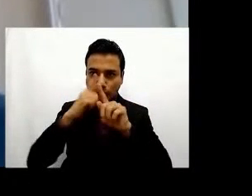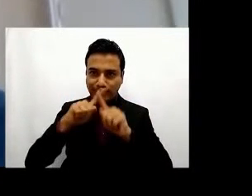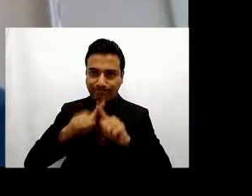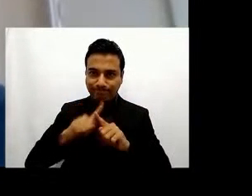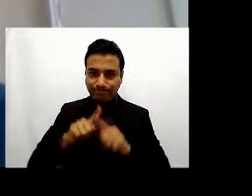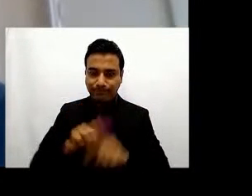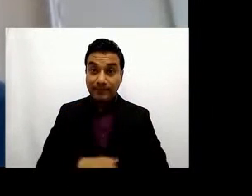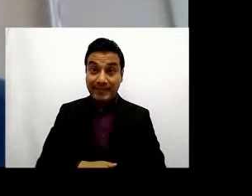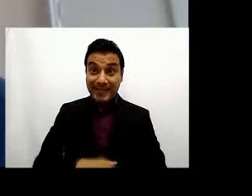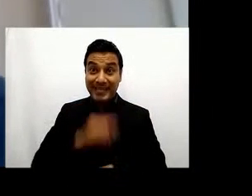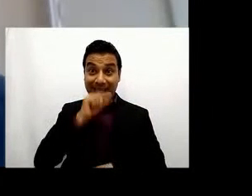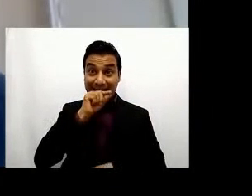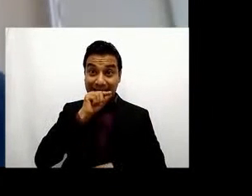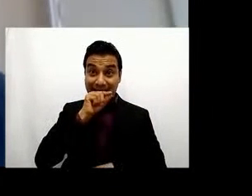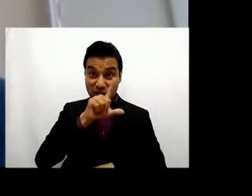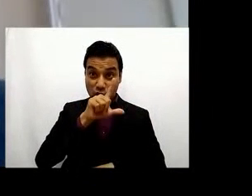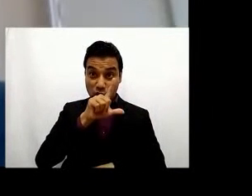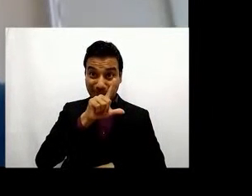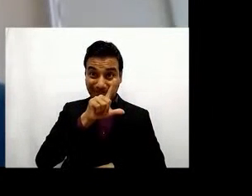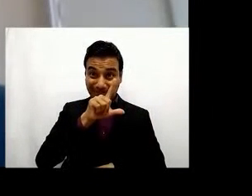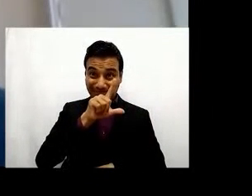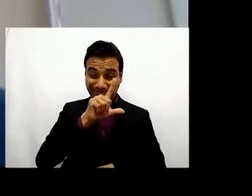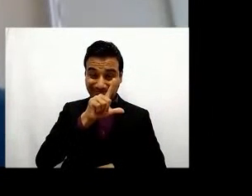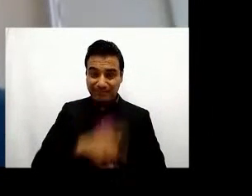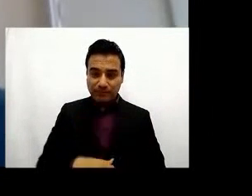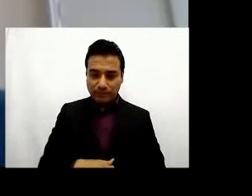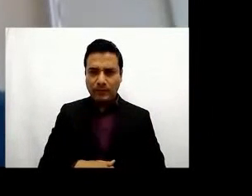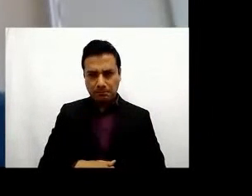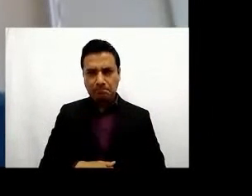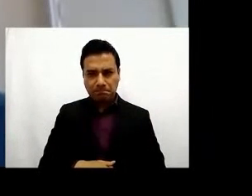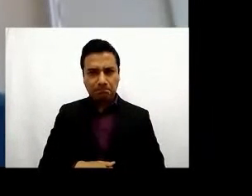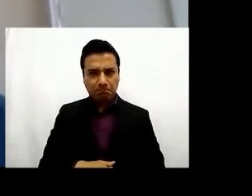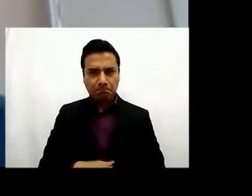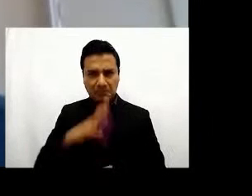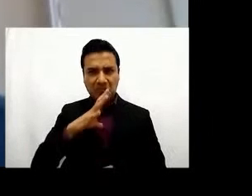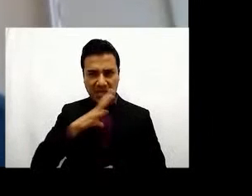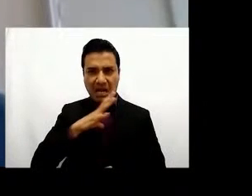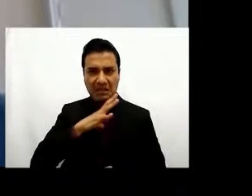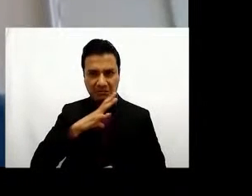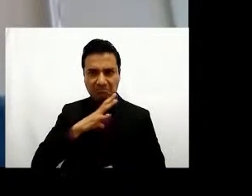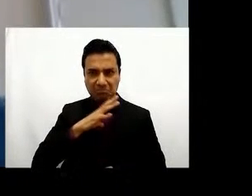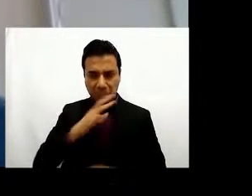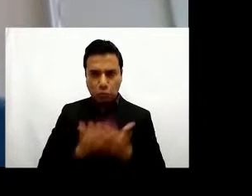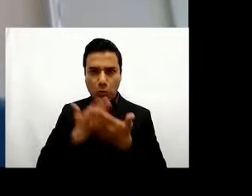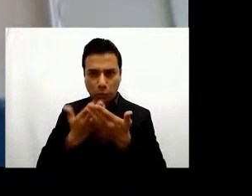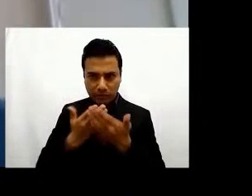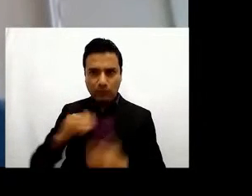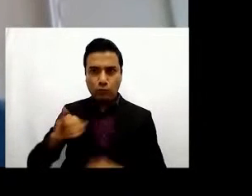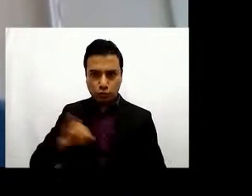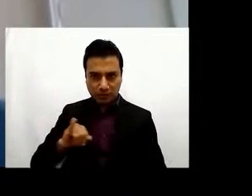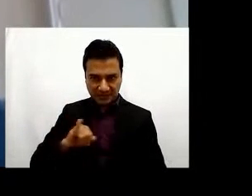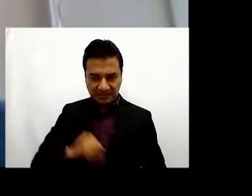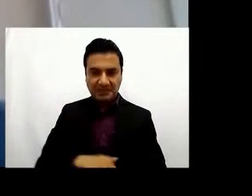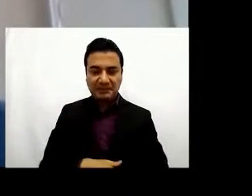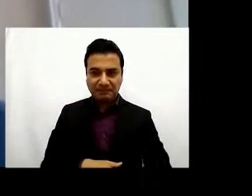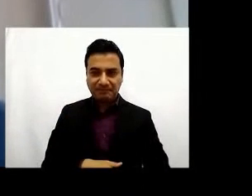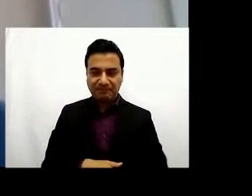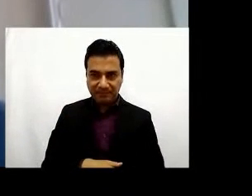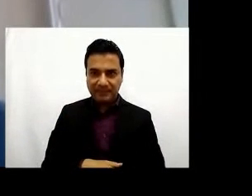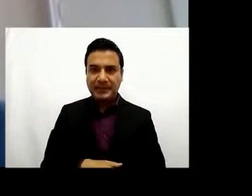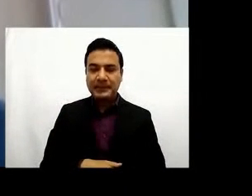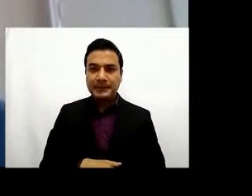Digamos, y en Jalisco, ¿qué han sido? Pues ha habido esfuerzos muy interesantes. La legislación